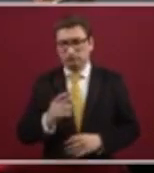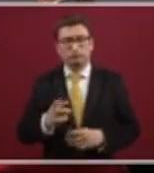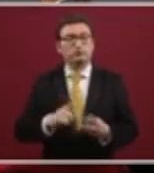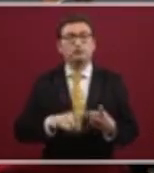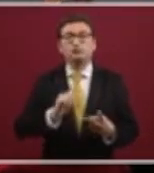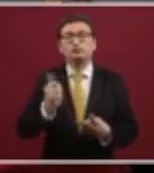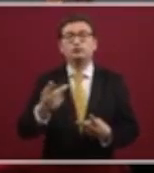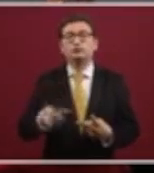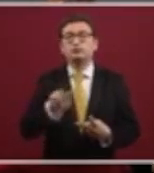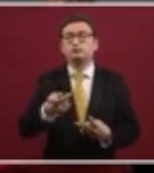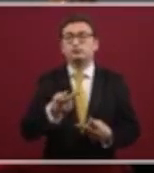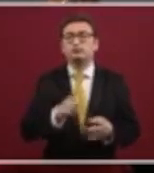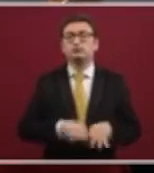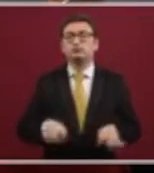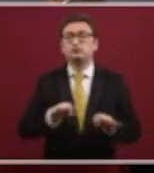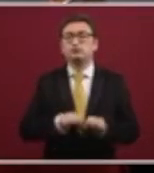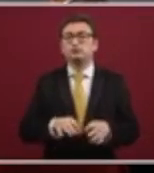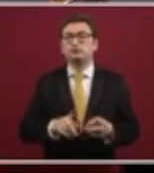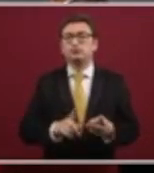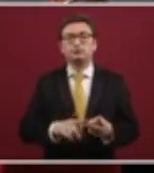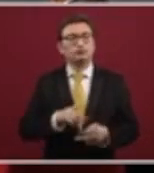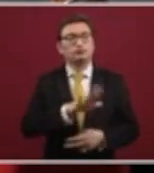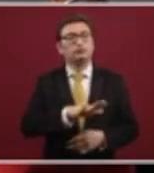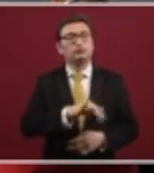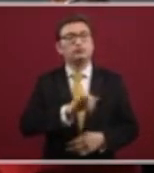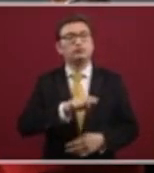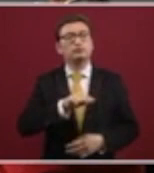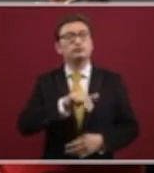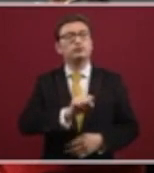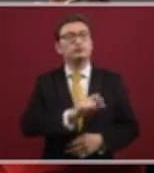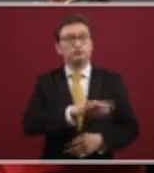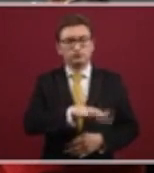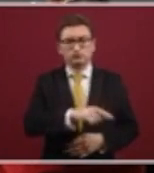pregunta, que es muy importante. A ver, Jesús, nada más.